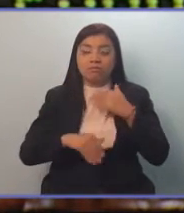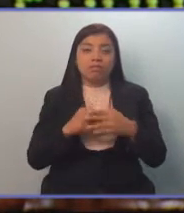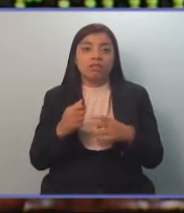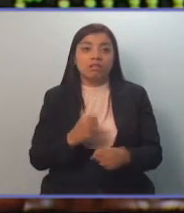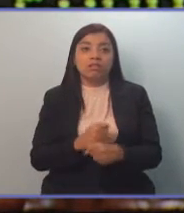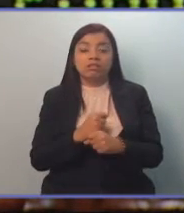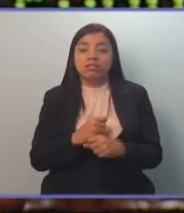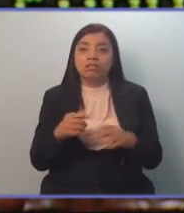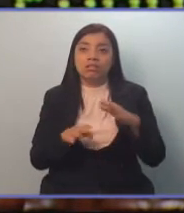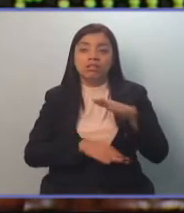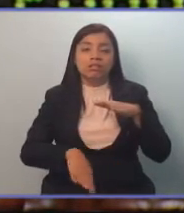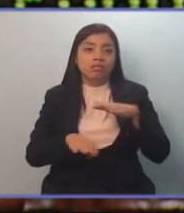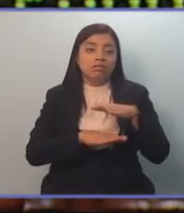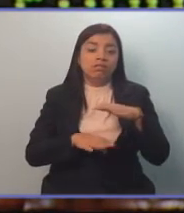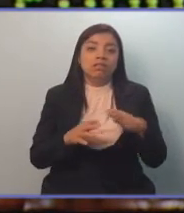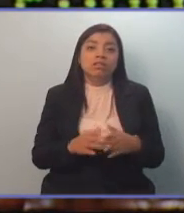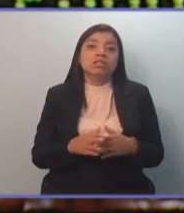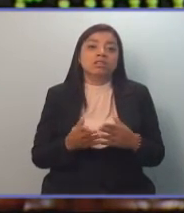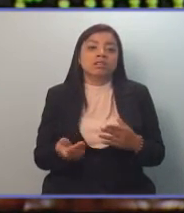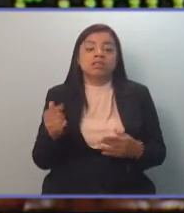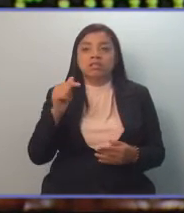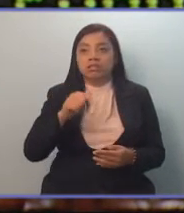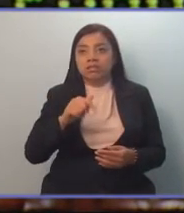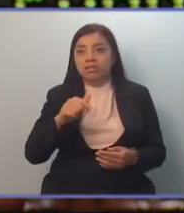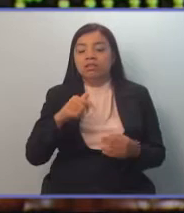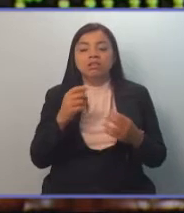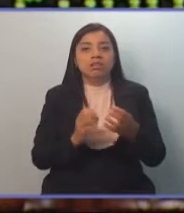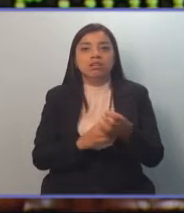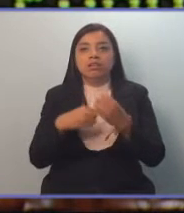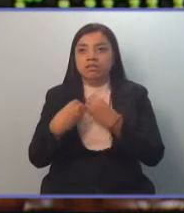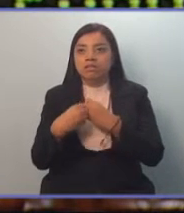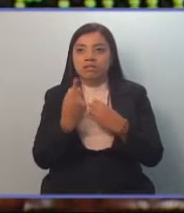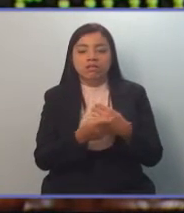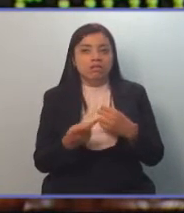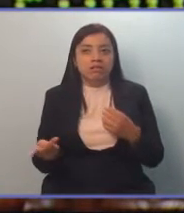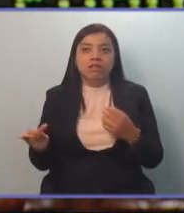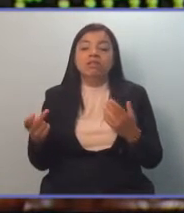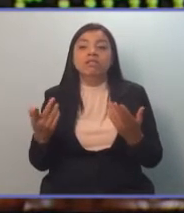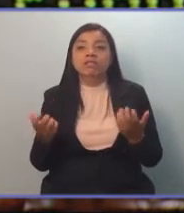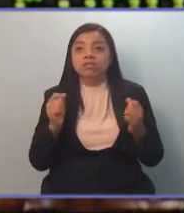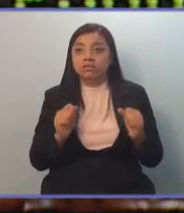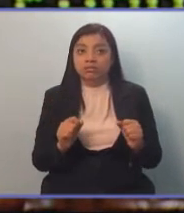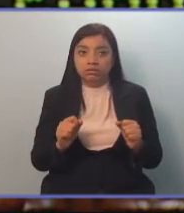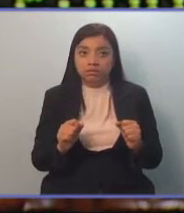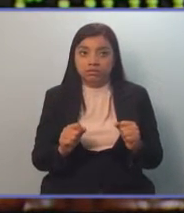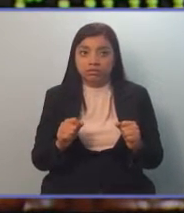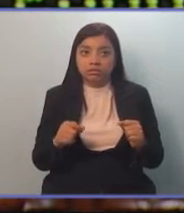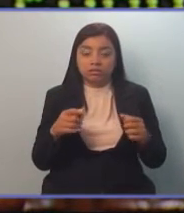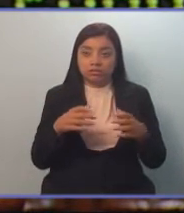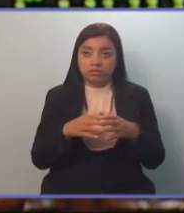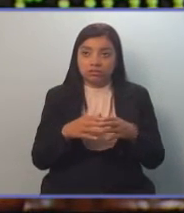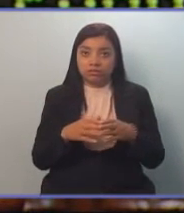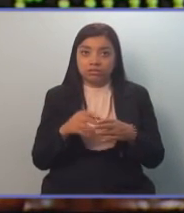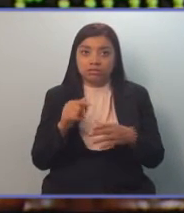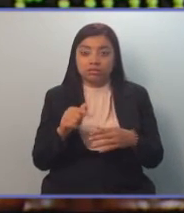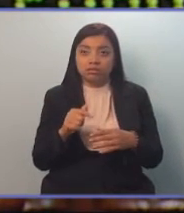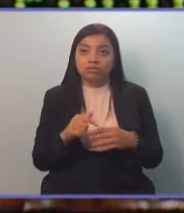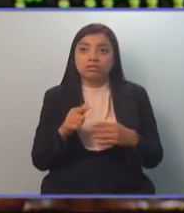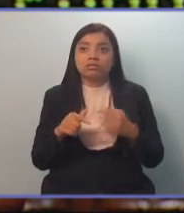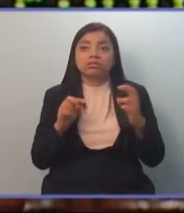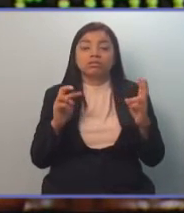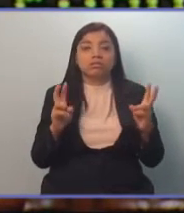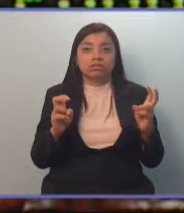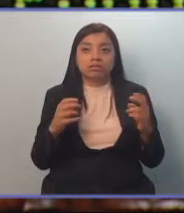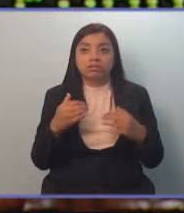seguridad básicas, externas e internas de la unidad productiva de los artesanos emitida por el Cuerpo de Bomberos. En el caso